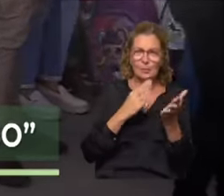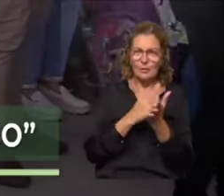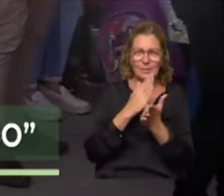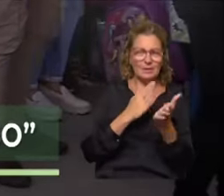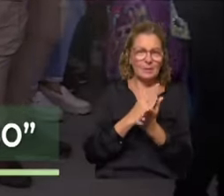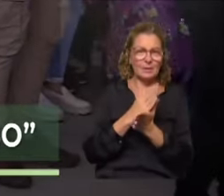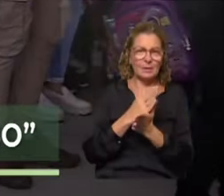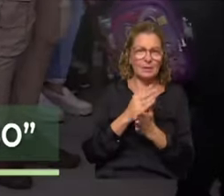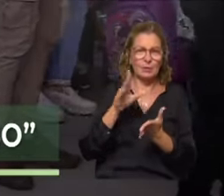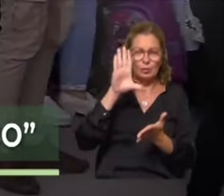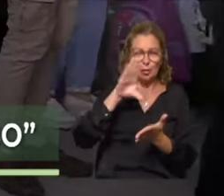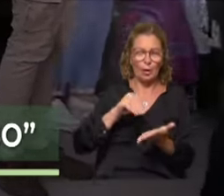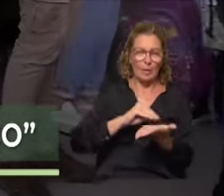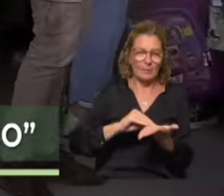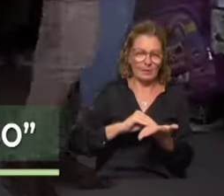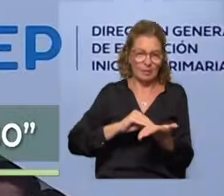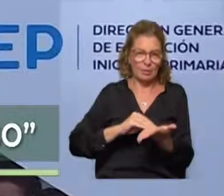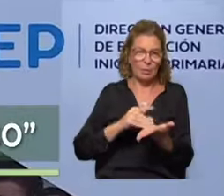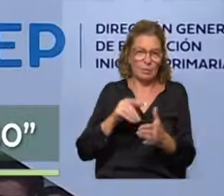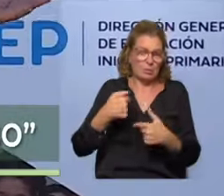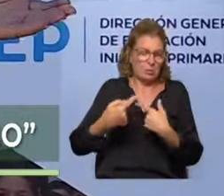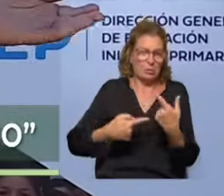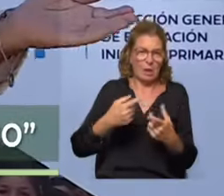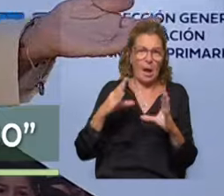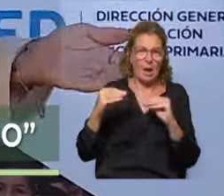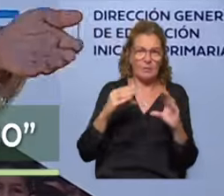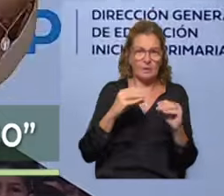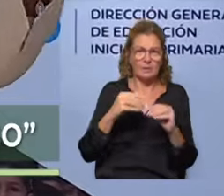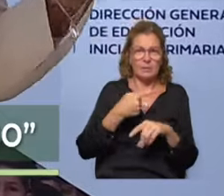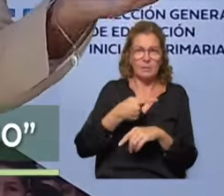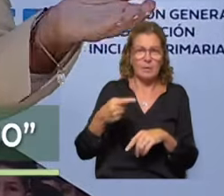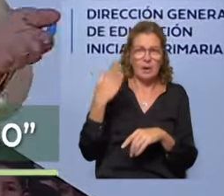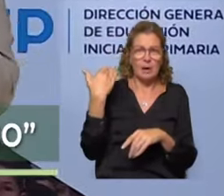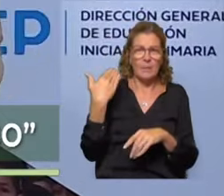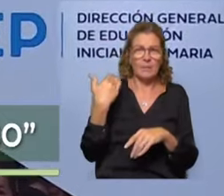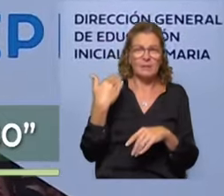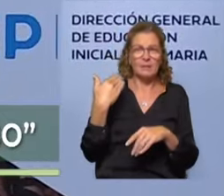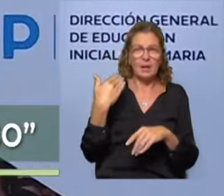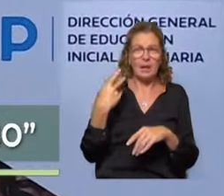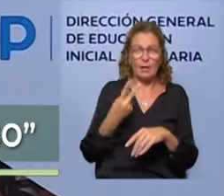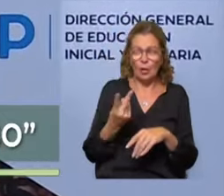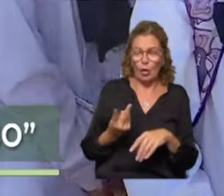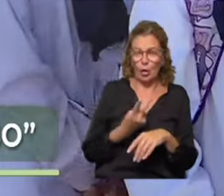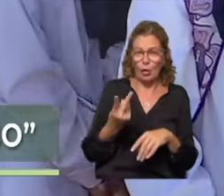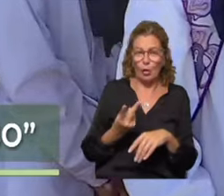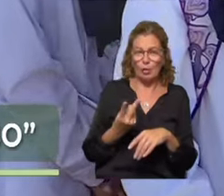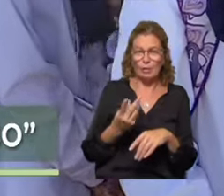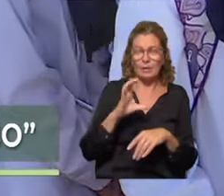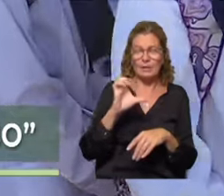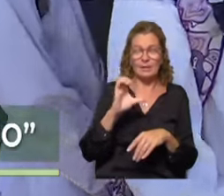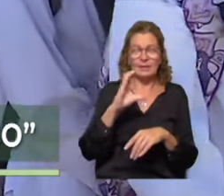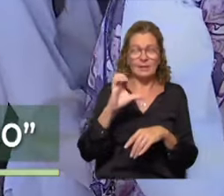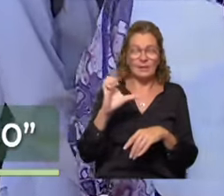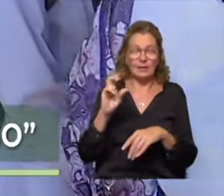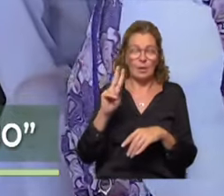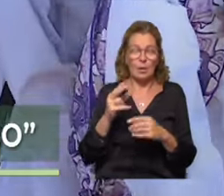durante toda esta administración, y por supuesto que sigue habiendo. Nosotros la semana pasada tuvimos una instancia bipartita con la CCU, por lo tanto que el